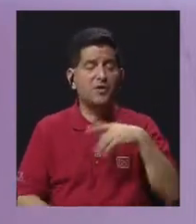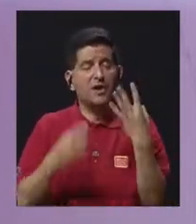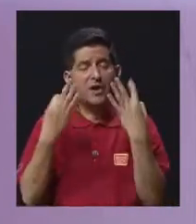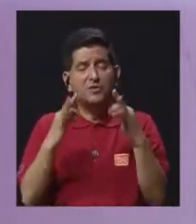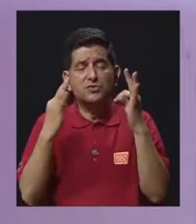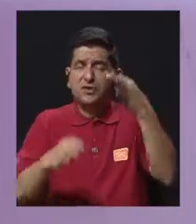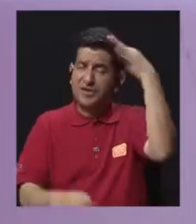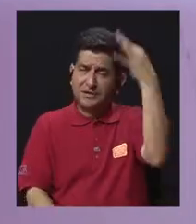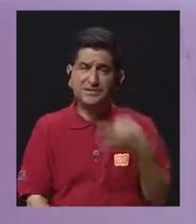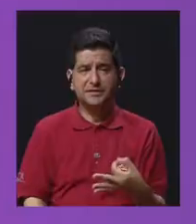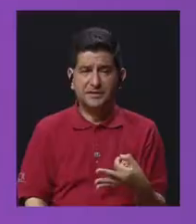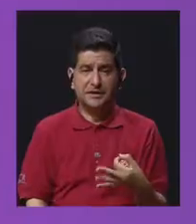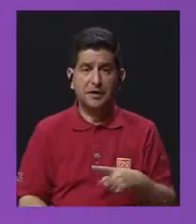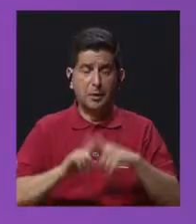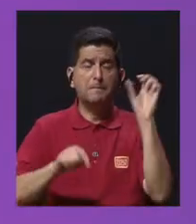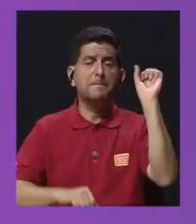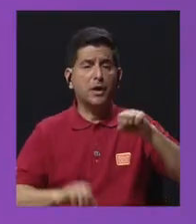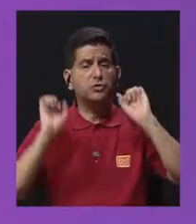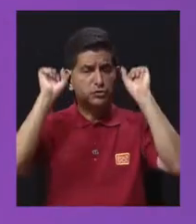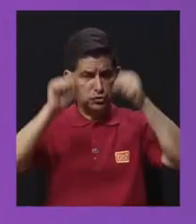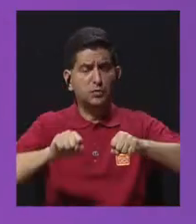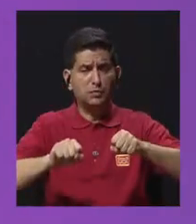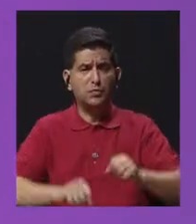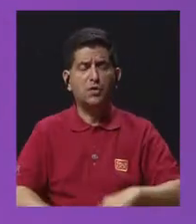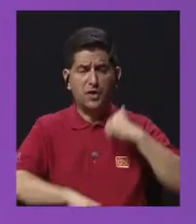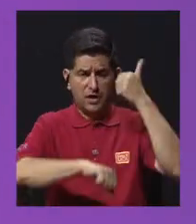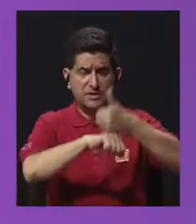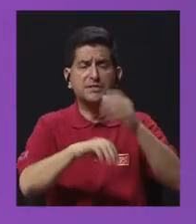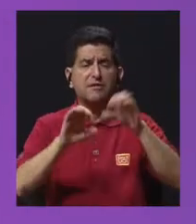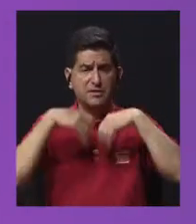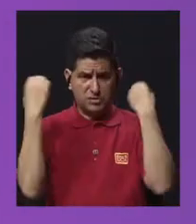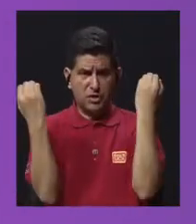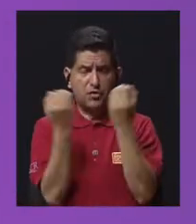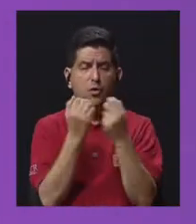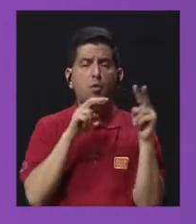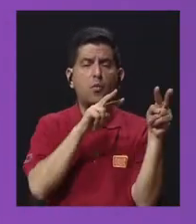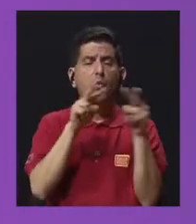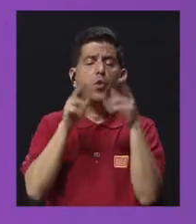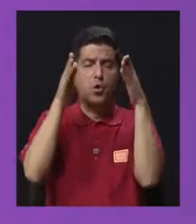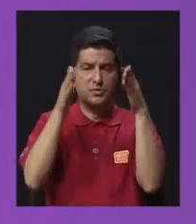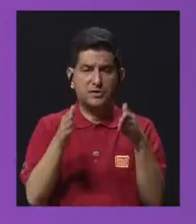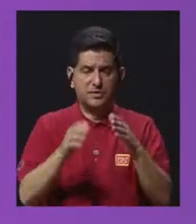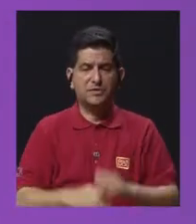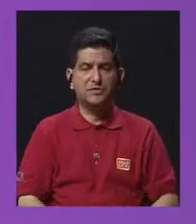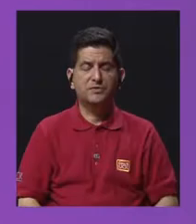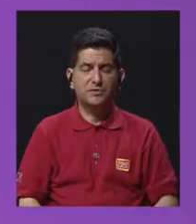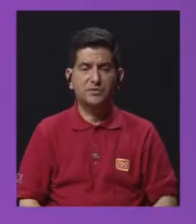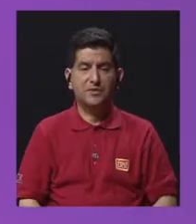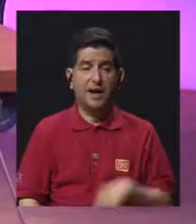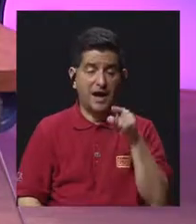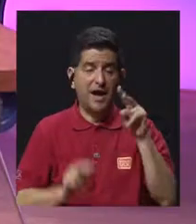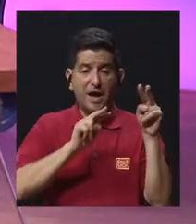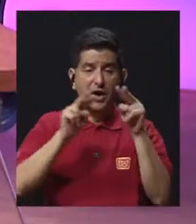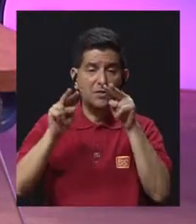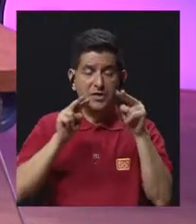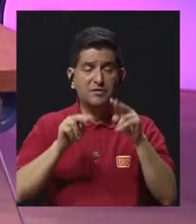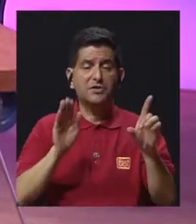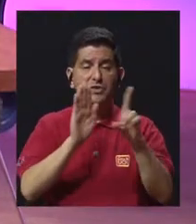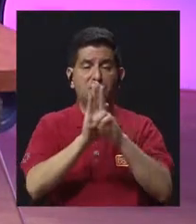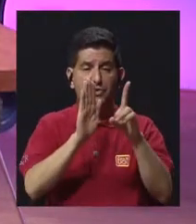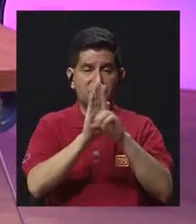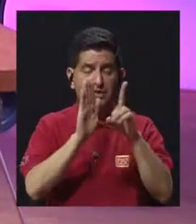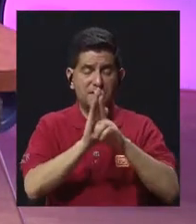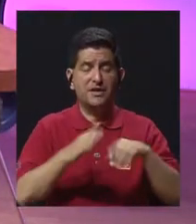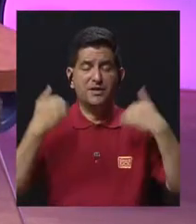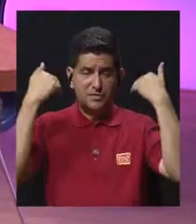posible la oficina por la que nosotros, verdad, apostábamos, pero sí se logró a montar la organización como observatorio de